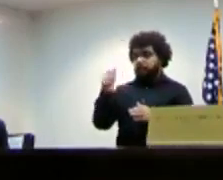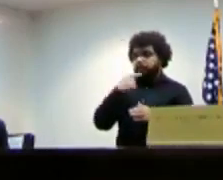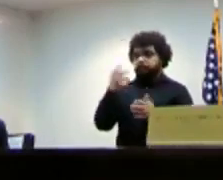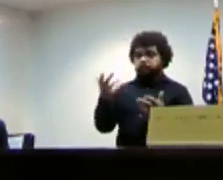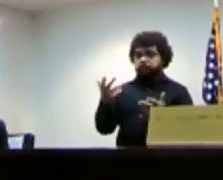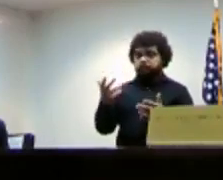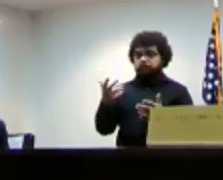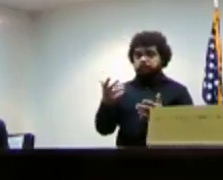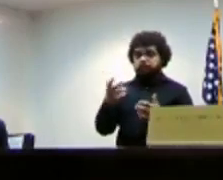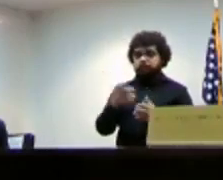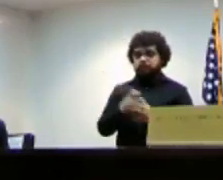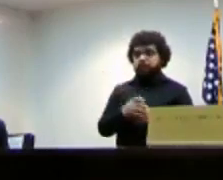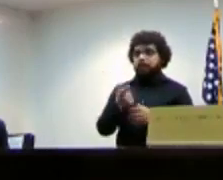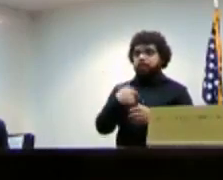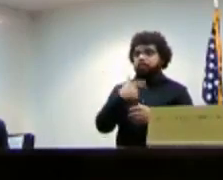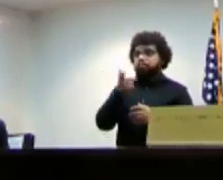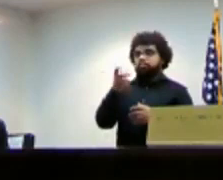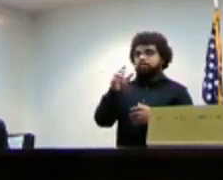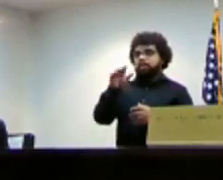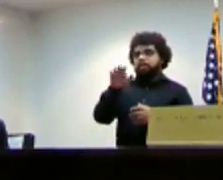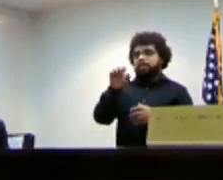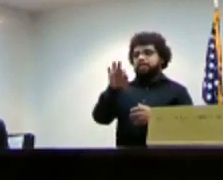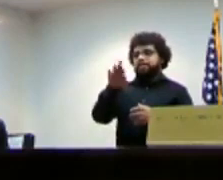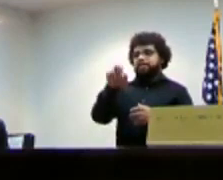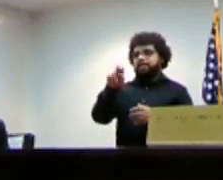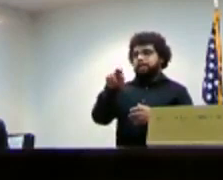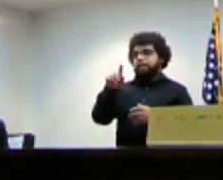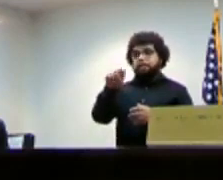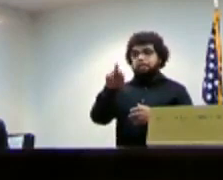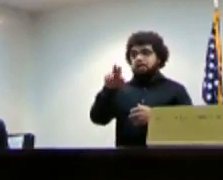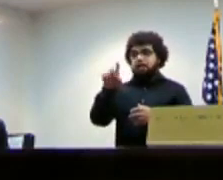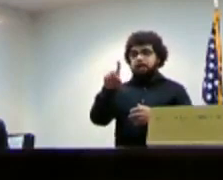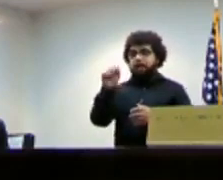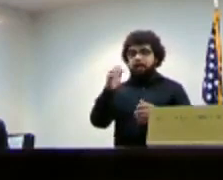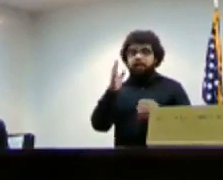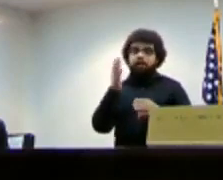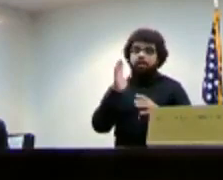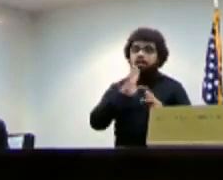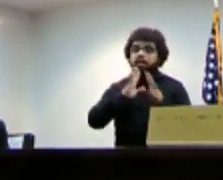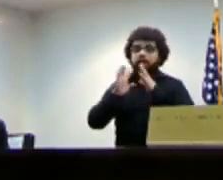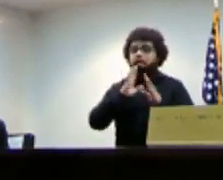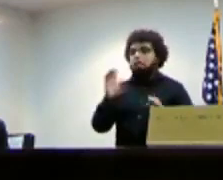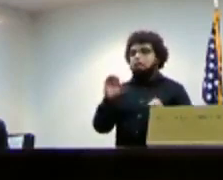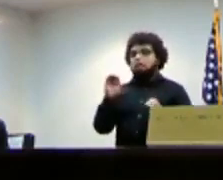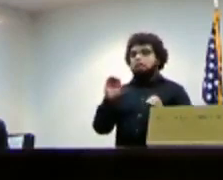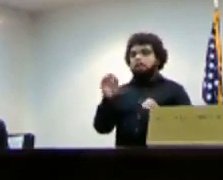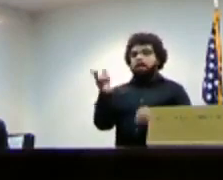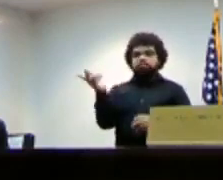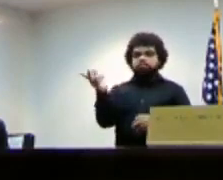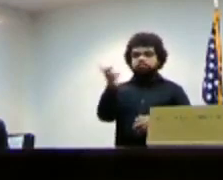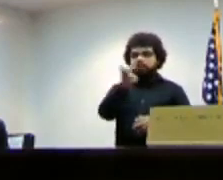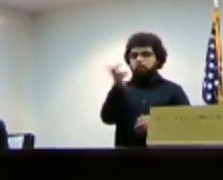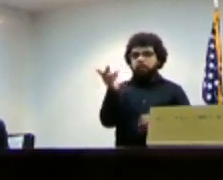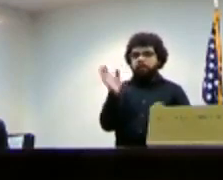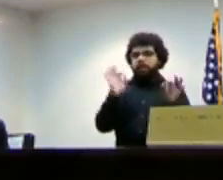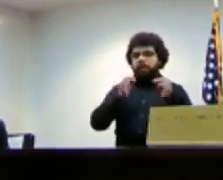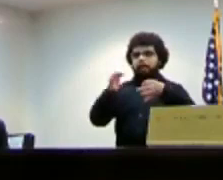y no he visto a Fran Paredes hablando, no he visto al ingeniero Ralph Craig hablando, no lo he visto usted tampoco explicando mucho.